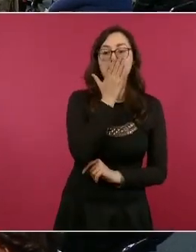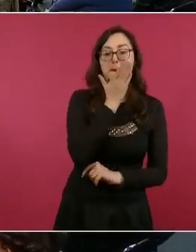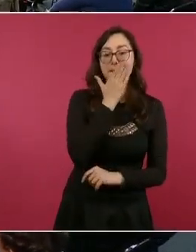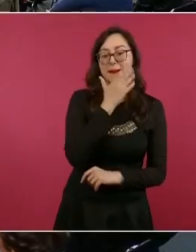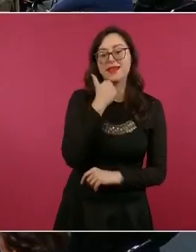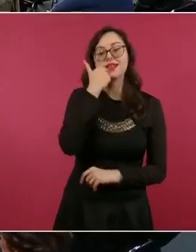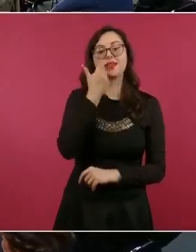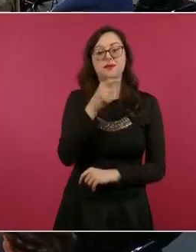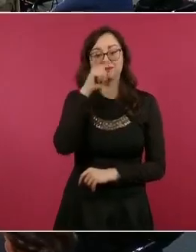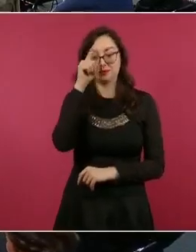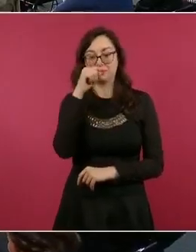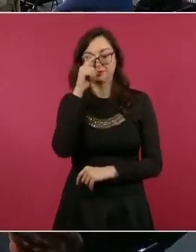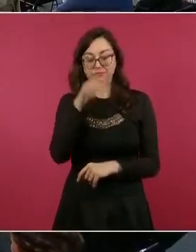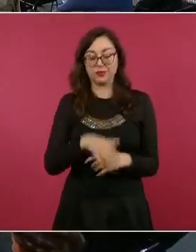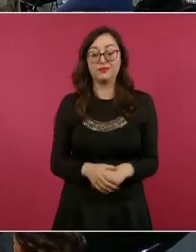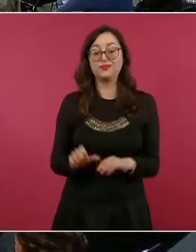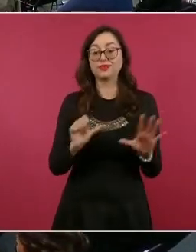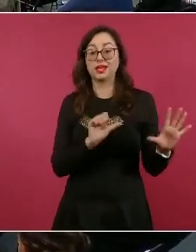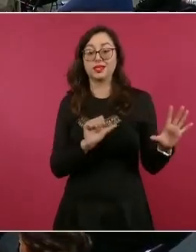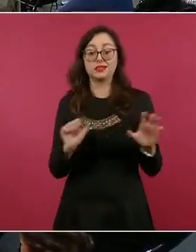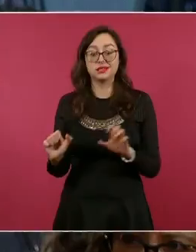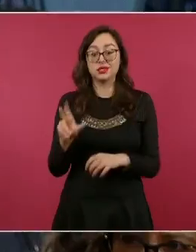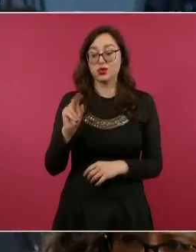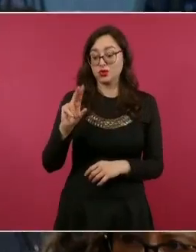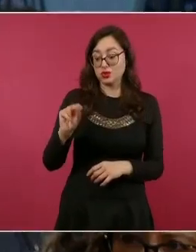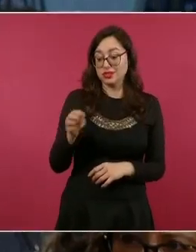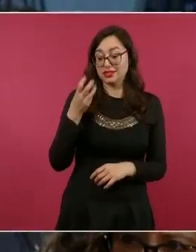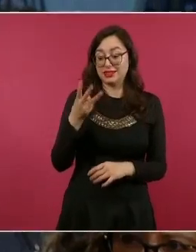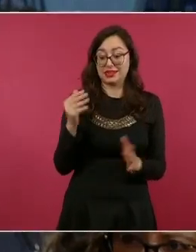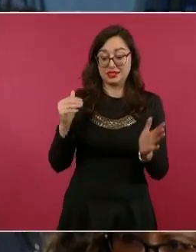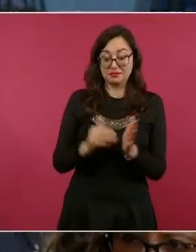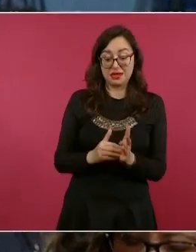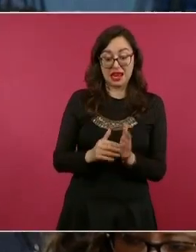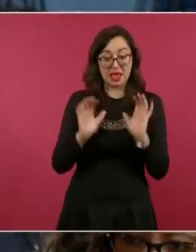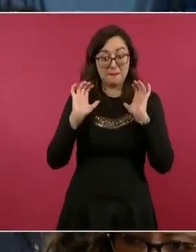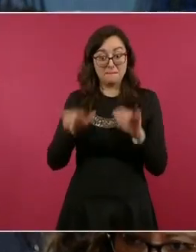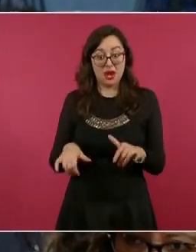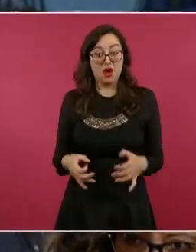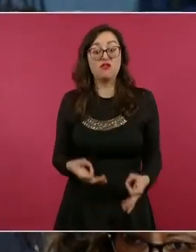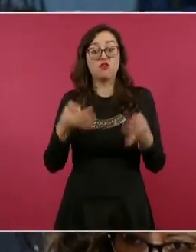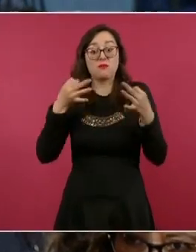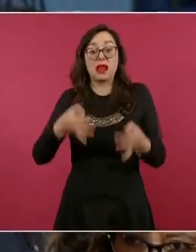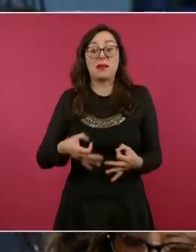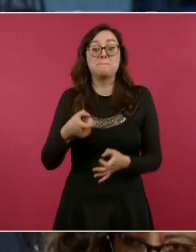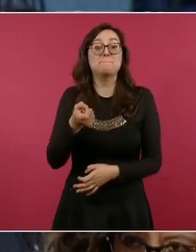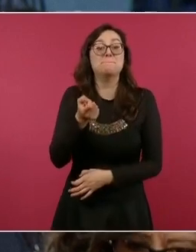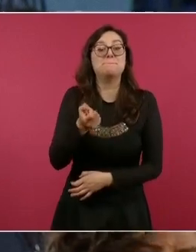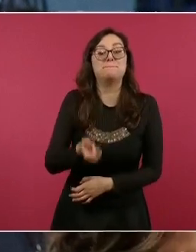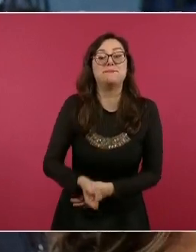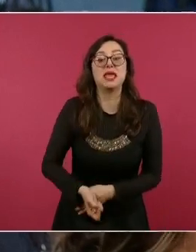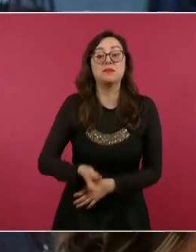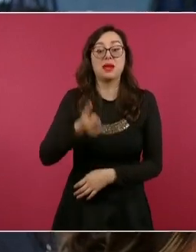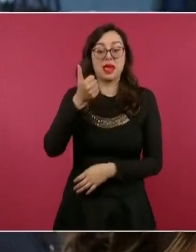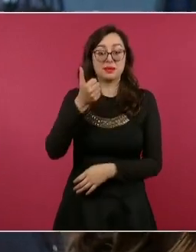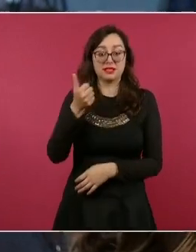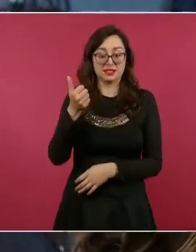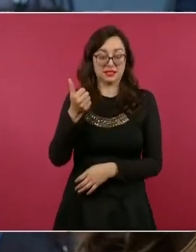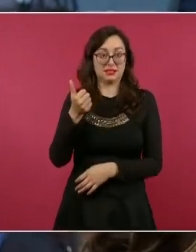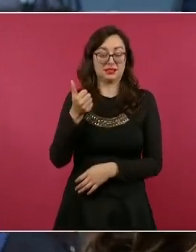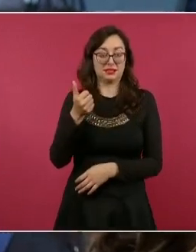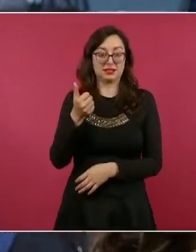tenemos 683 mil empleos formales. Ese es un récord que tenemos, es un asunto que es impresionante. Sonora está tomando una